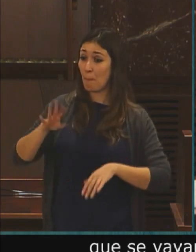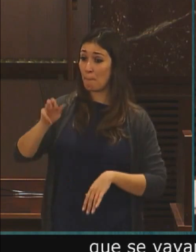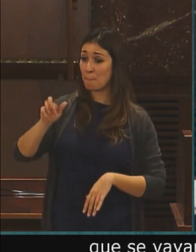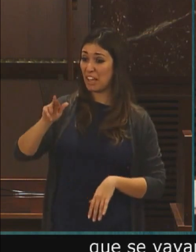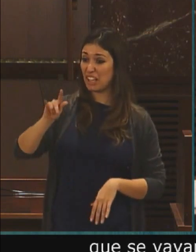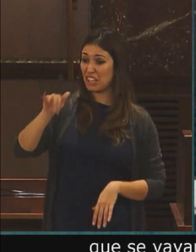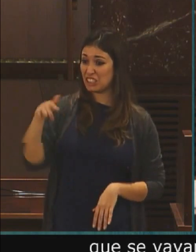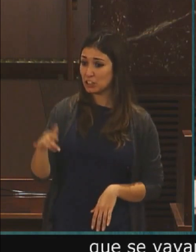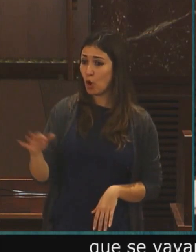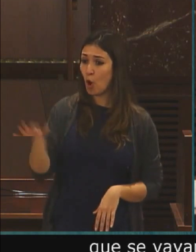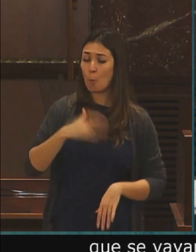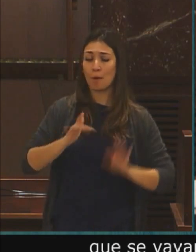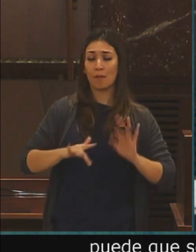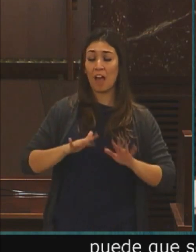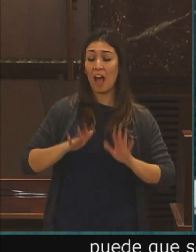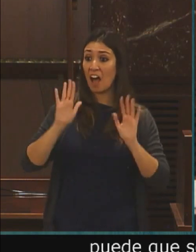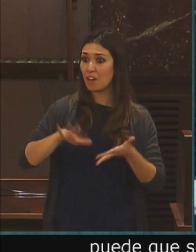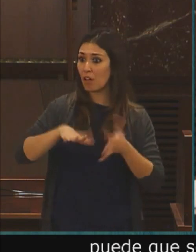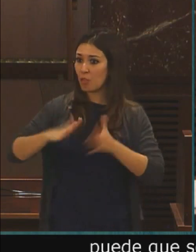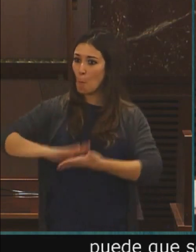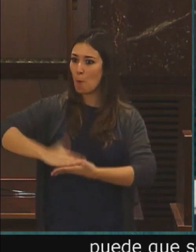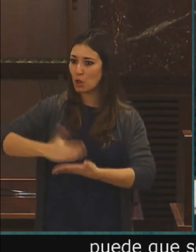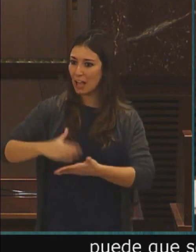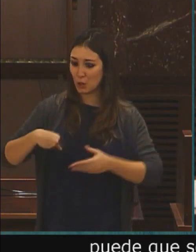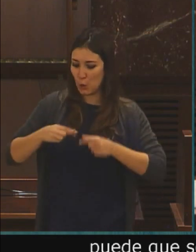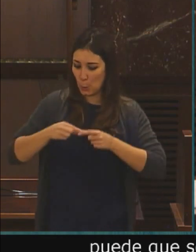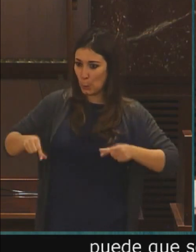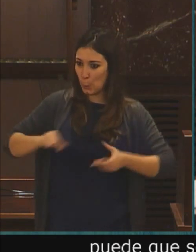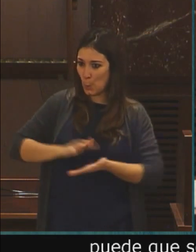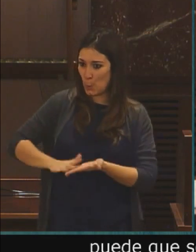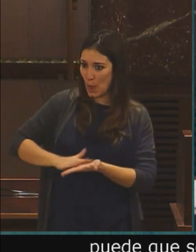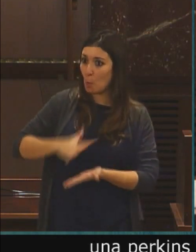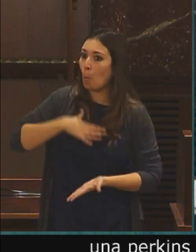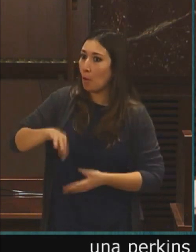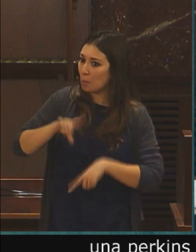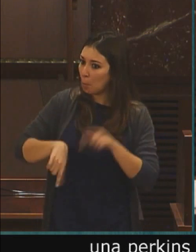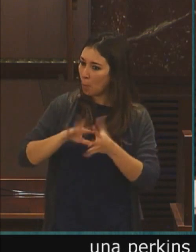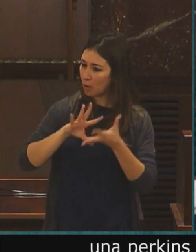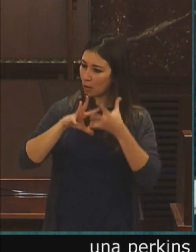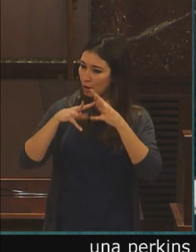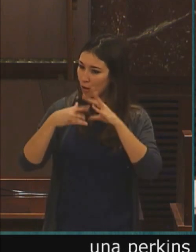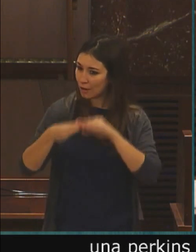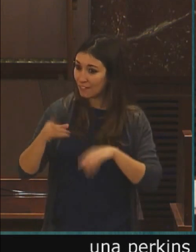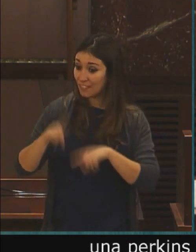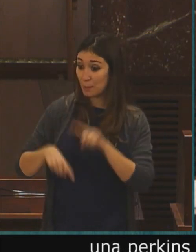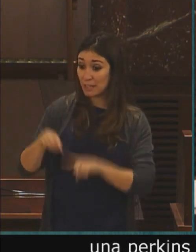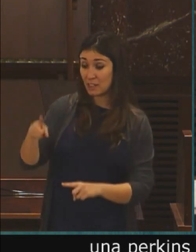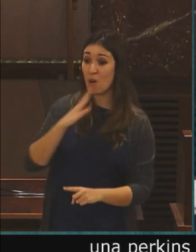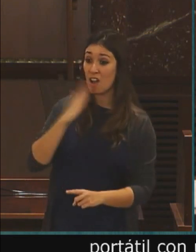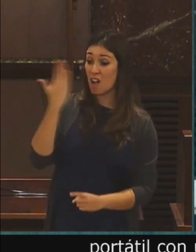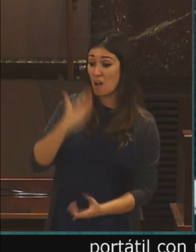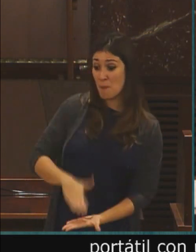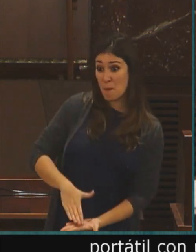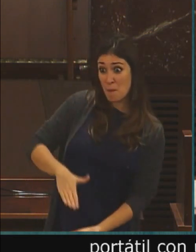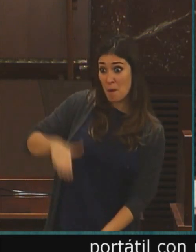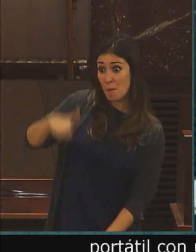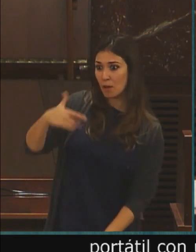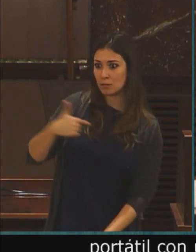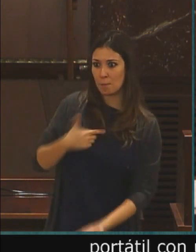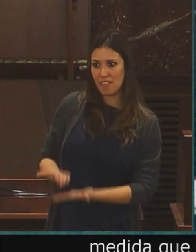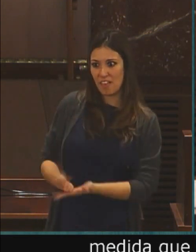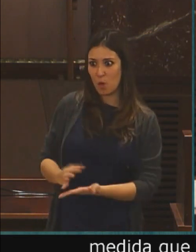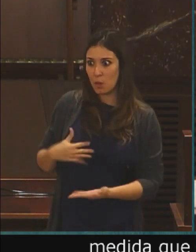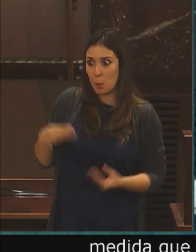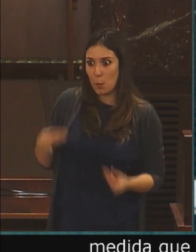y termine utilizando un portátil con una línea braille. A medida que aumentamos el nivel académico del usuario, va a requerir que el mediador esté mejor preparado y